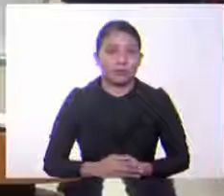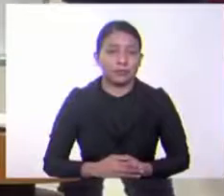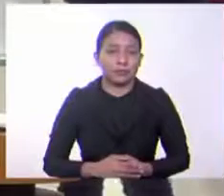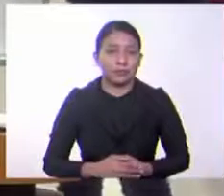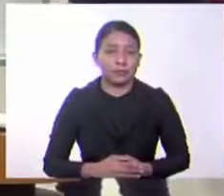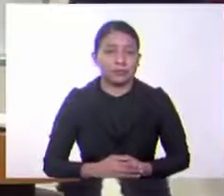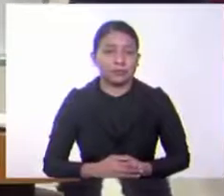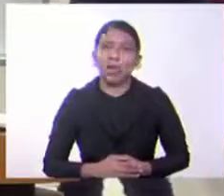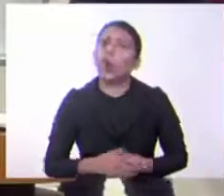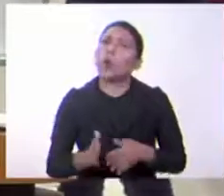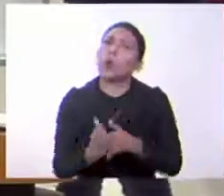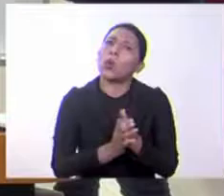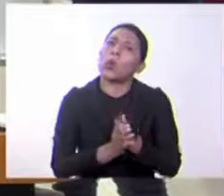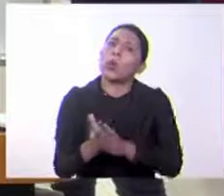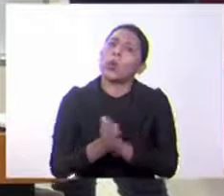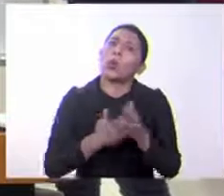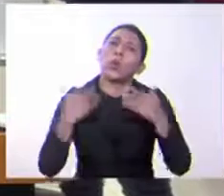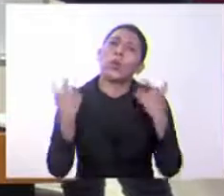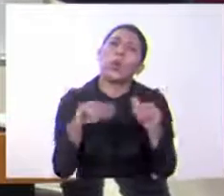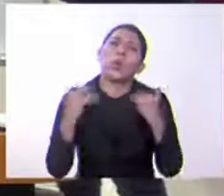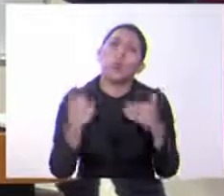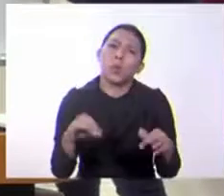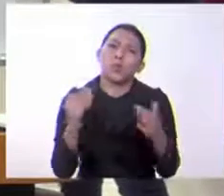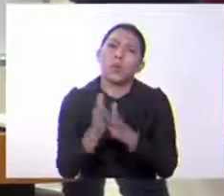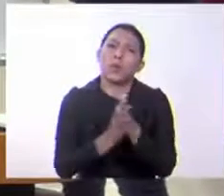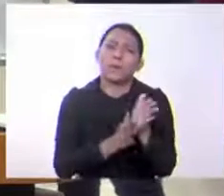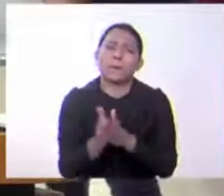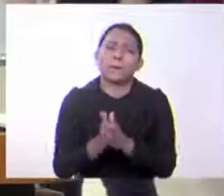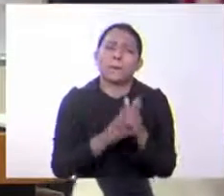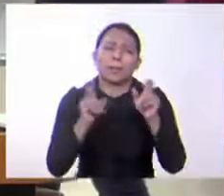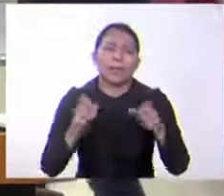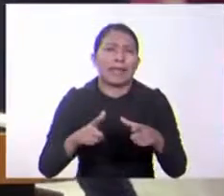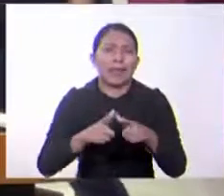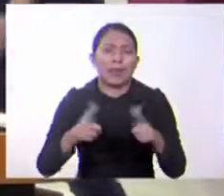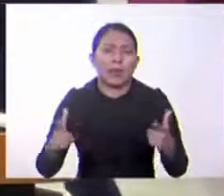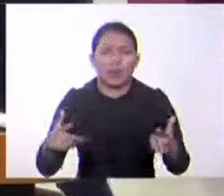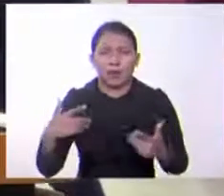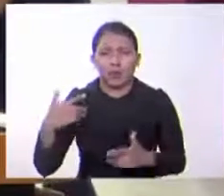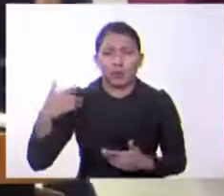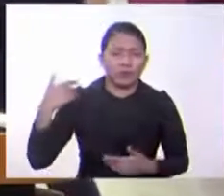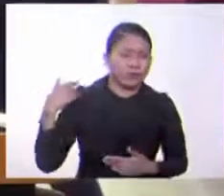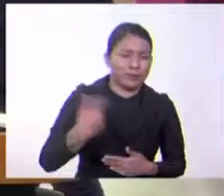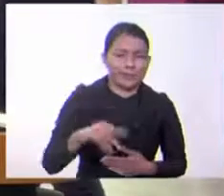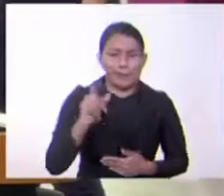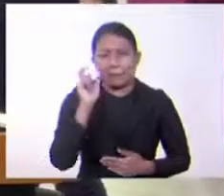Qué interesante. Mira todas qué interesante estas análisis. cosas del lenguaje y tantas